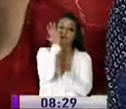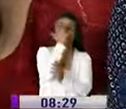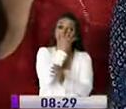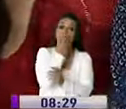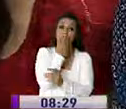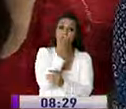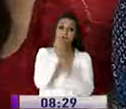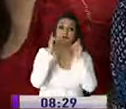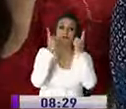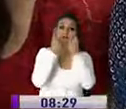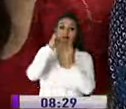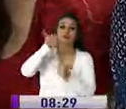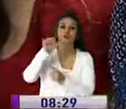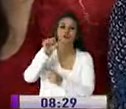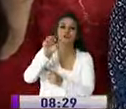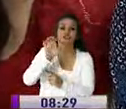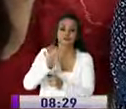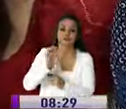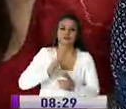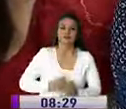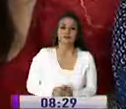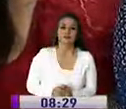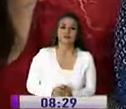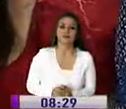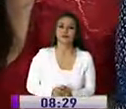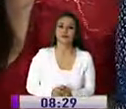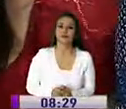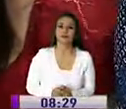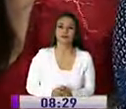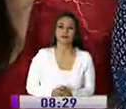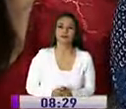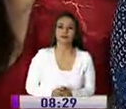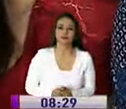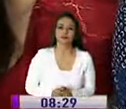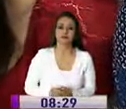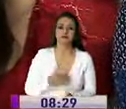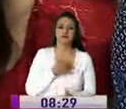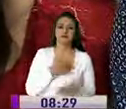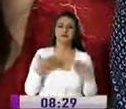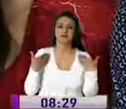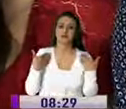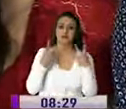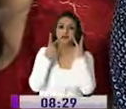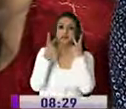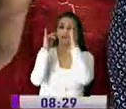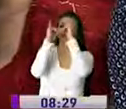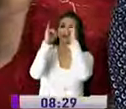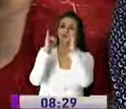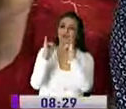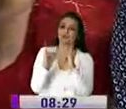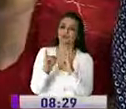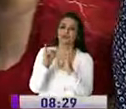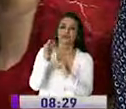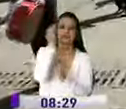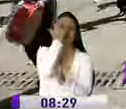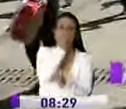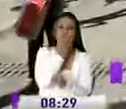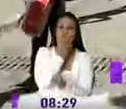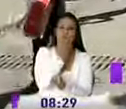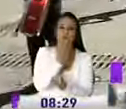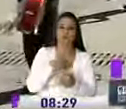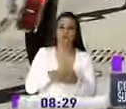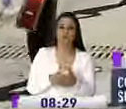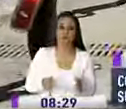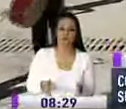San José Obrero. Estamos muy, muy contentos de ver la imagen de San José Obrero, que está bellísimo. Las